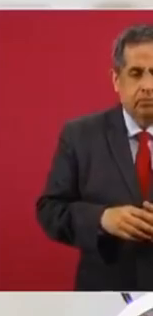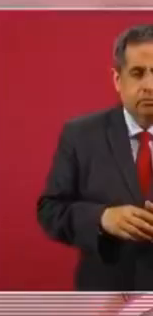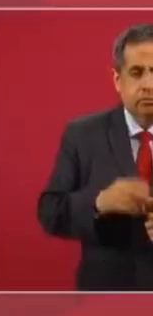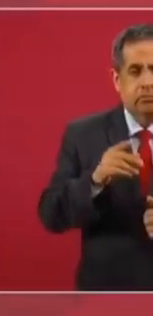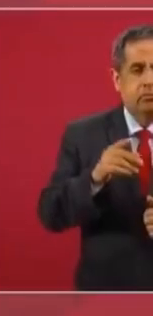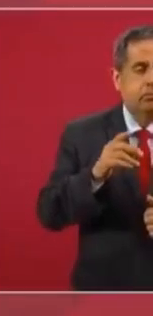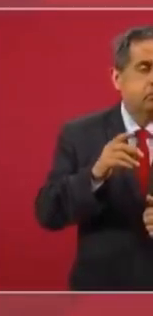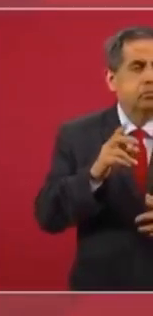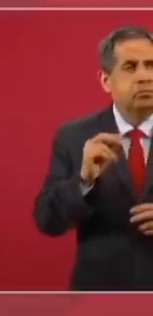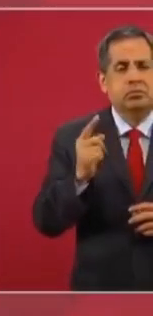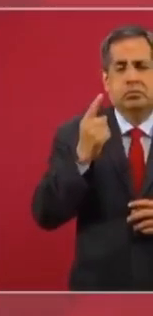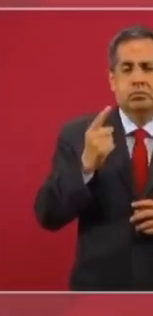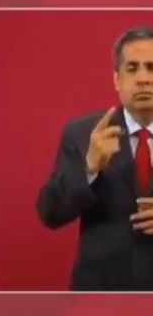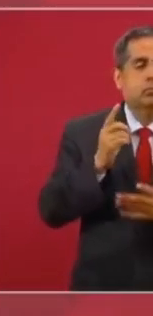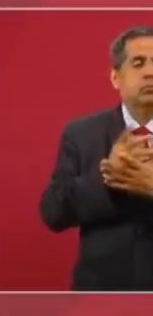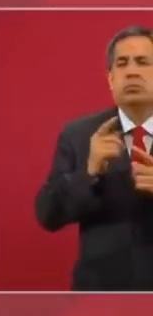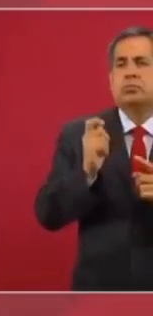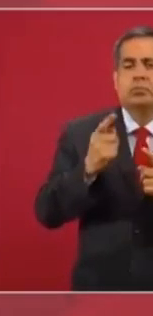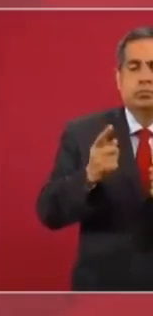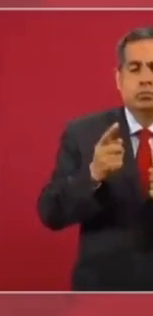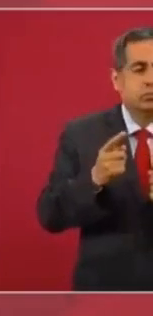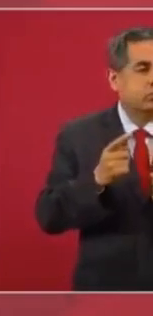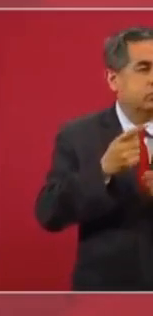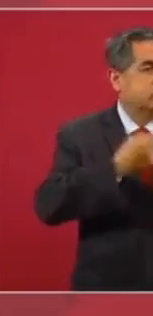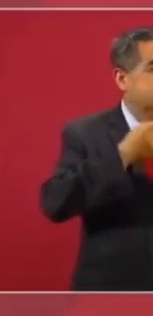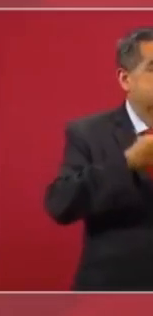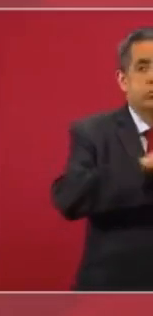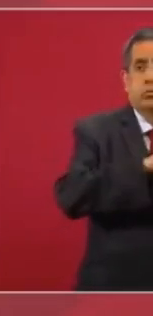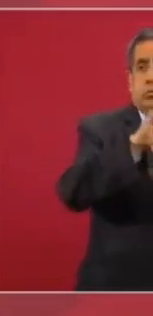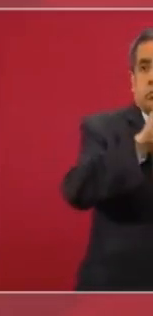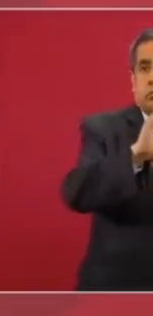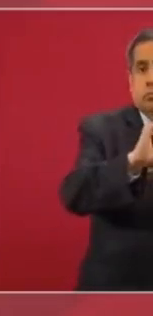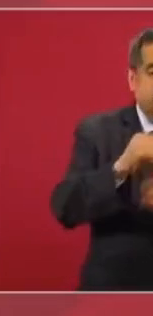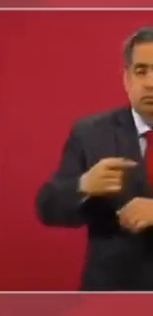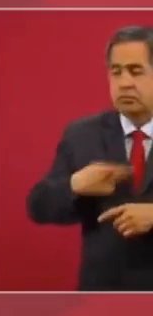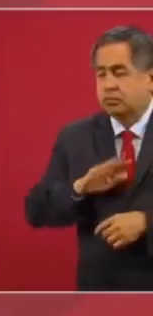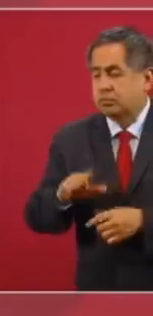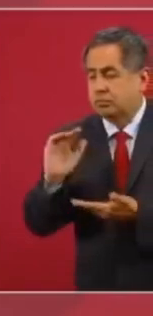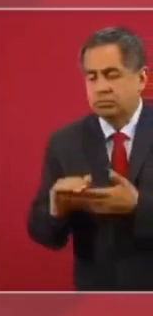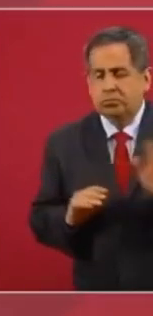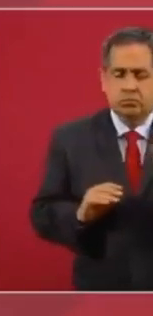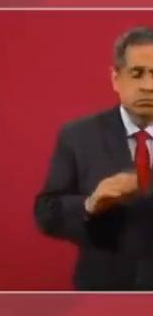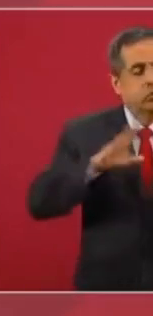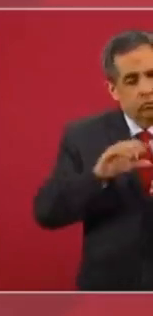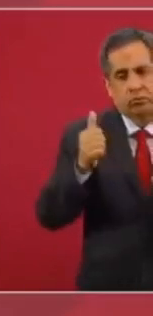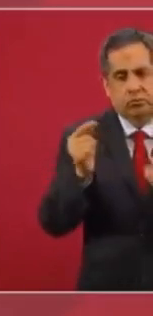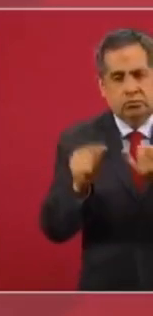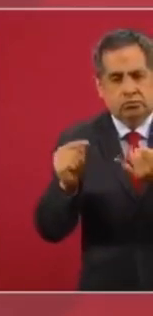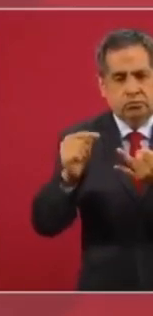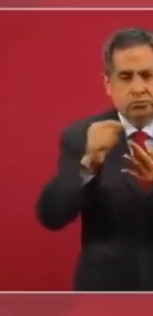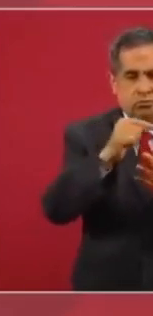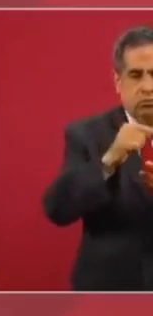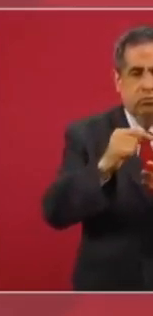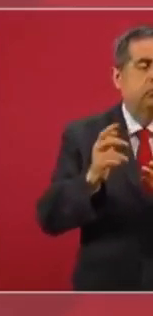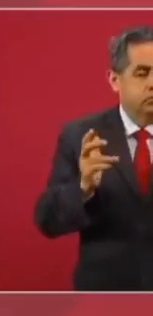no solo con el que esté disminuyendo la intensidad de la pandemia, tiene que ver con